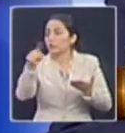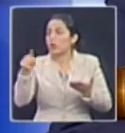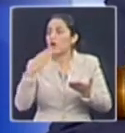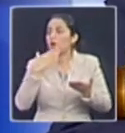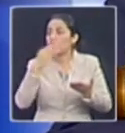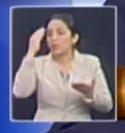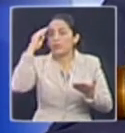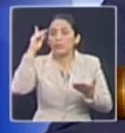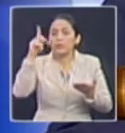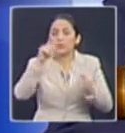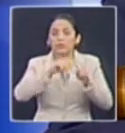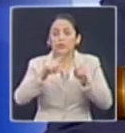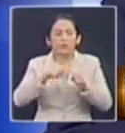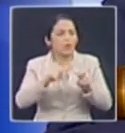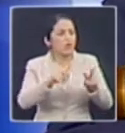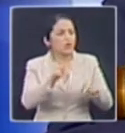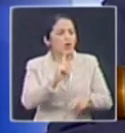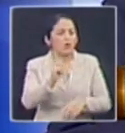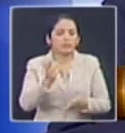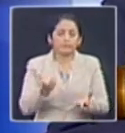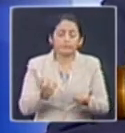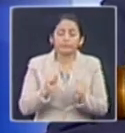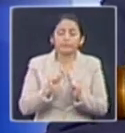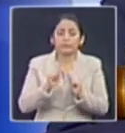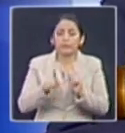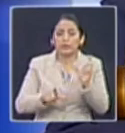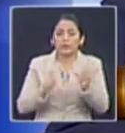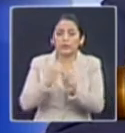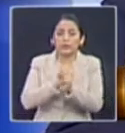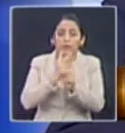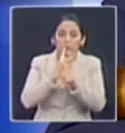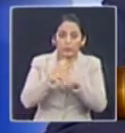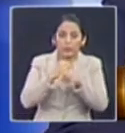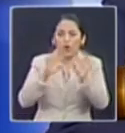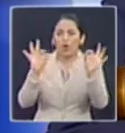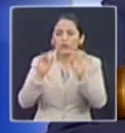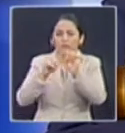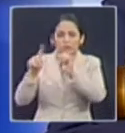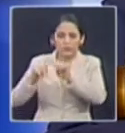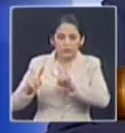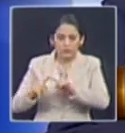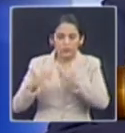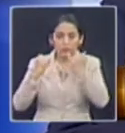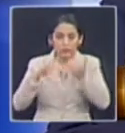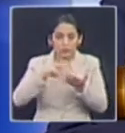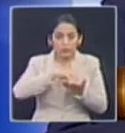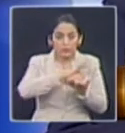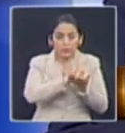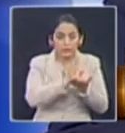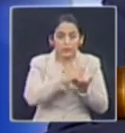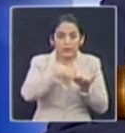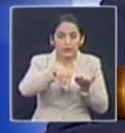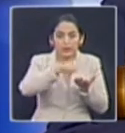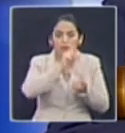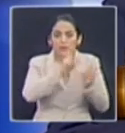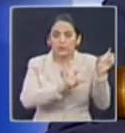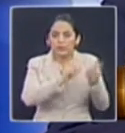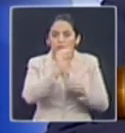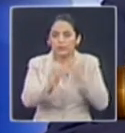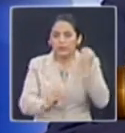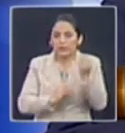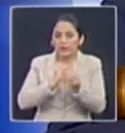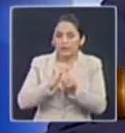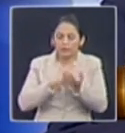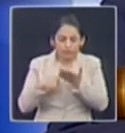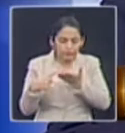del sector productivo como desde otros sectores del país, y que ahora, como se está tratando ya en la Asamblea, esperando obviamente ver qué es lo que va